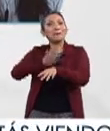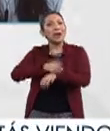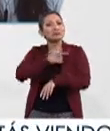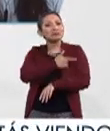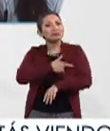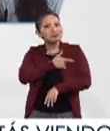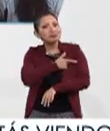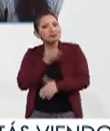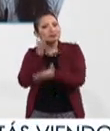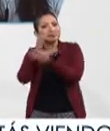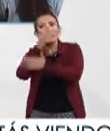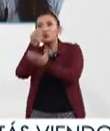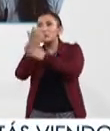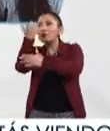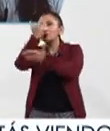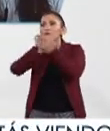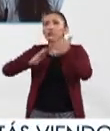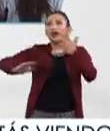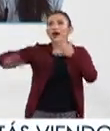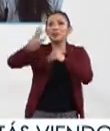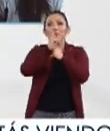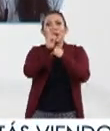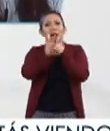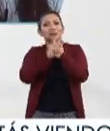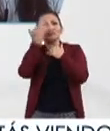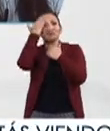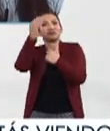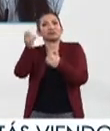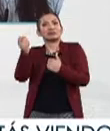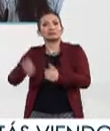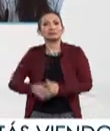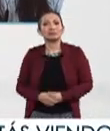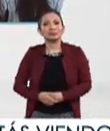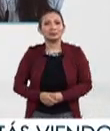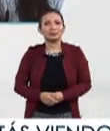impactó de llegar a una nueva ciudad, a un nuevo país que no conocías?